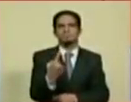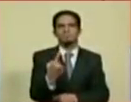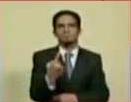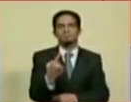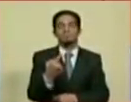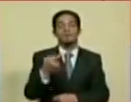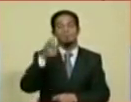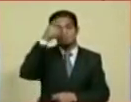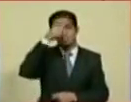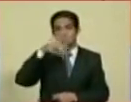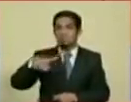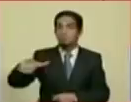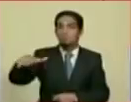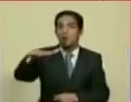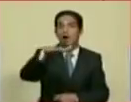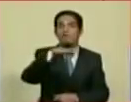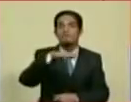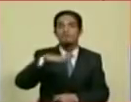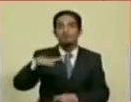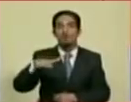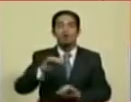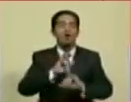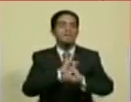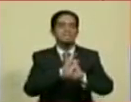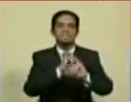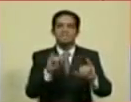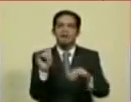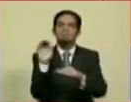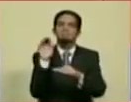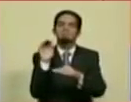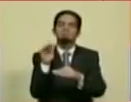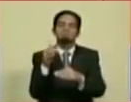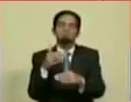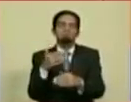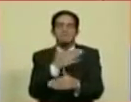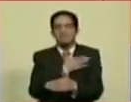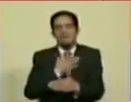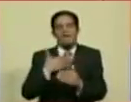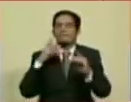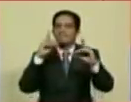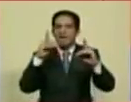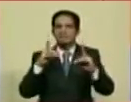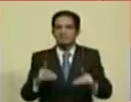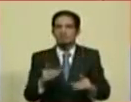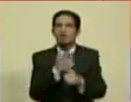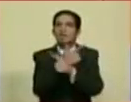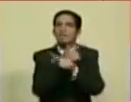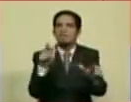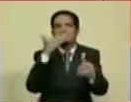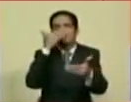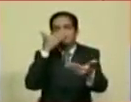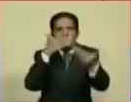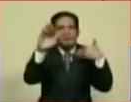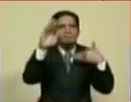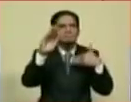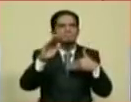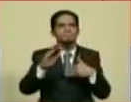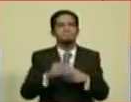nuestro pueblo está resuelto a ser libre para siempre. La